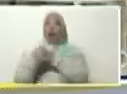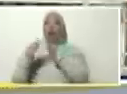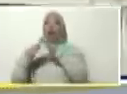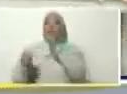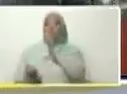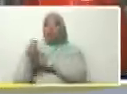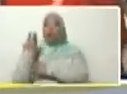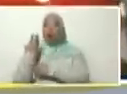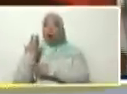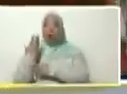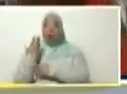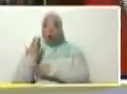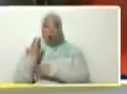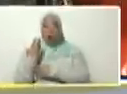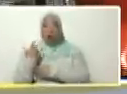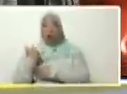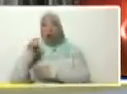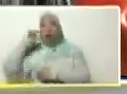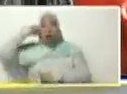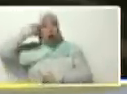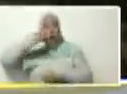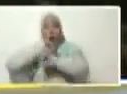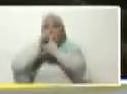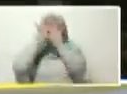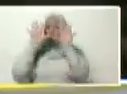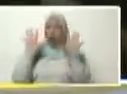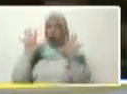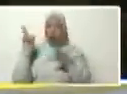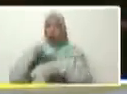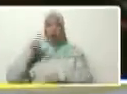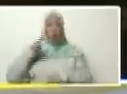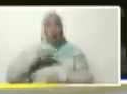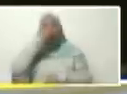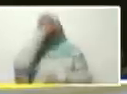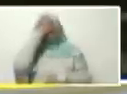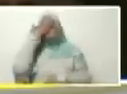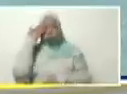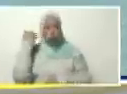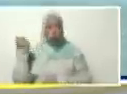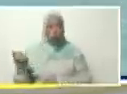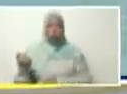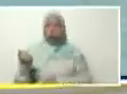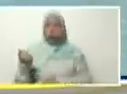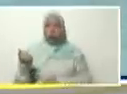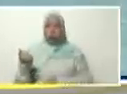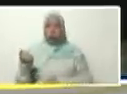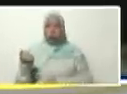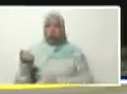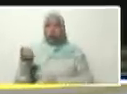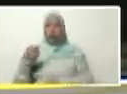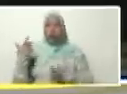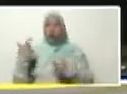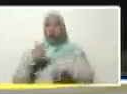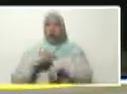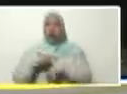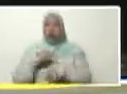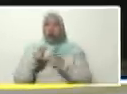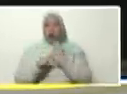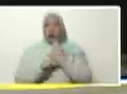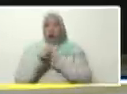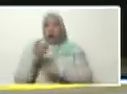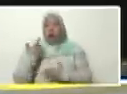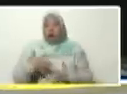Miraflores. Y lo recuerdo clarito, inolvidable, frente a aquel momento de tensión, de